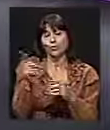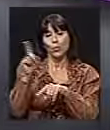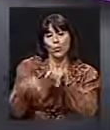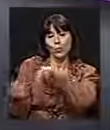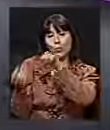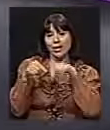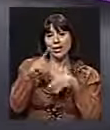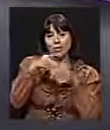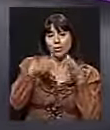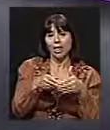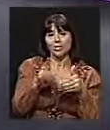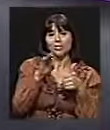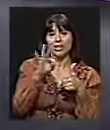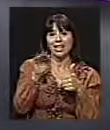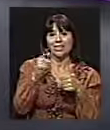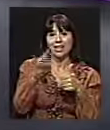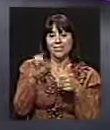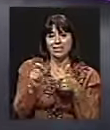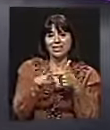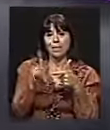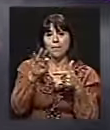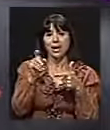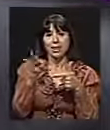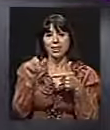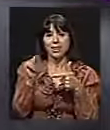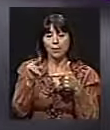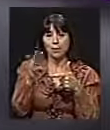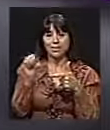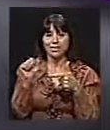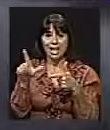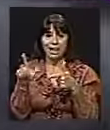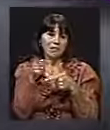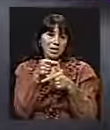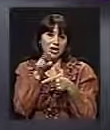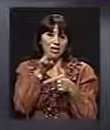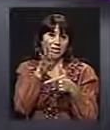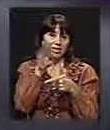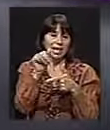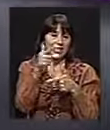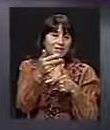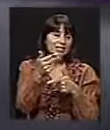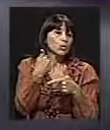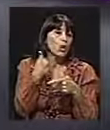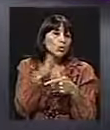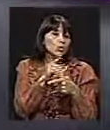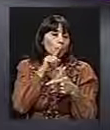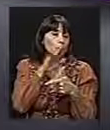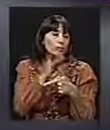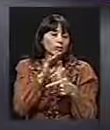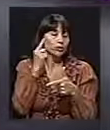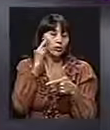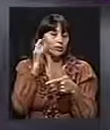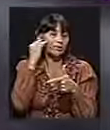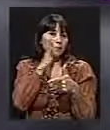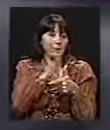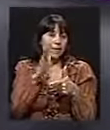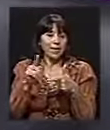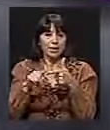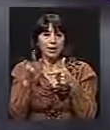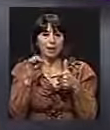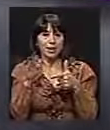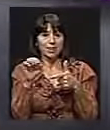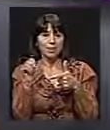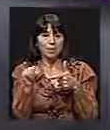Rita Chávez y Martín Monestel, que se excusaron. Rita Chávez tuvo algunos compromisos que no tenía previstos y Martín Monestel se le presentó una